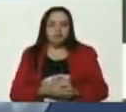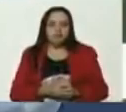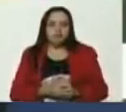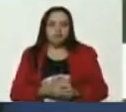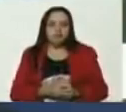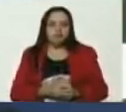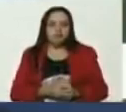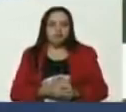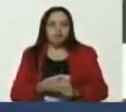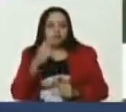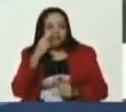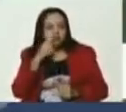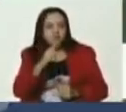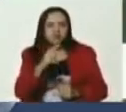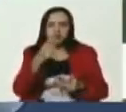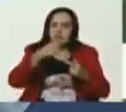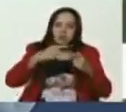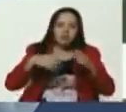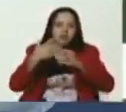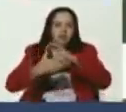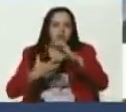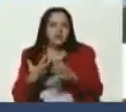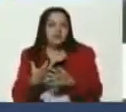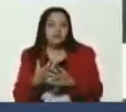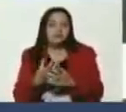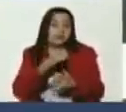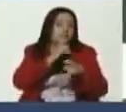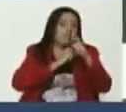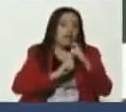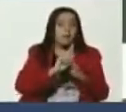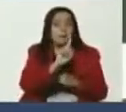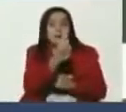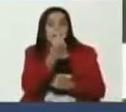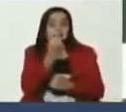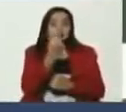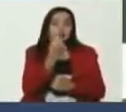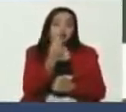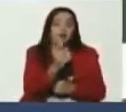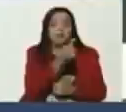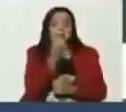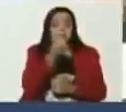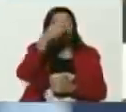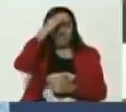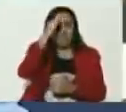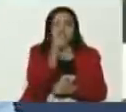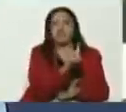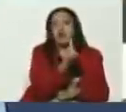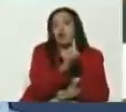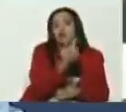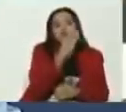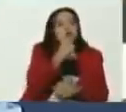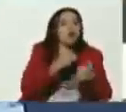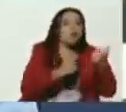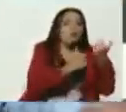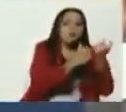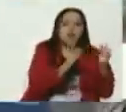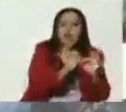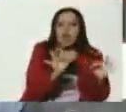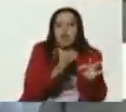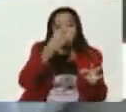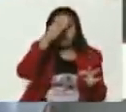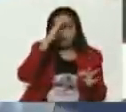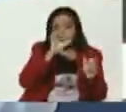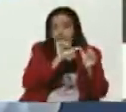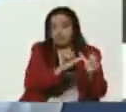y hemos visto situaciones incómodas. Primero Fidel solo en el escenario, sin nadie más. Fidel.